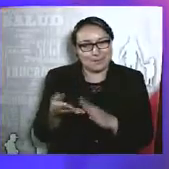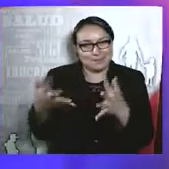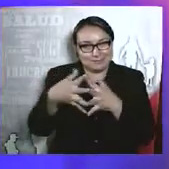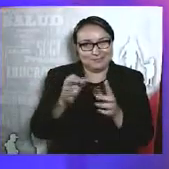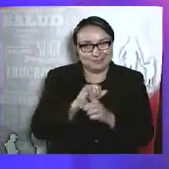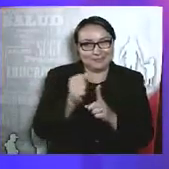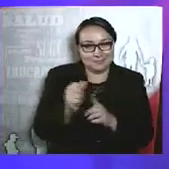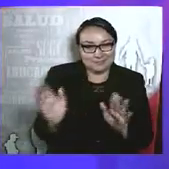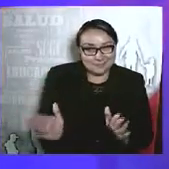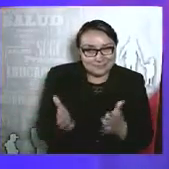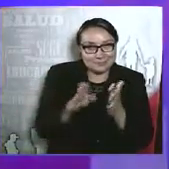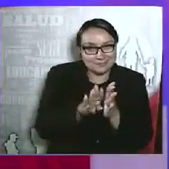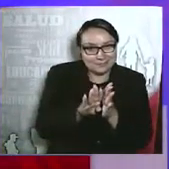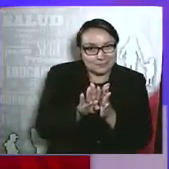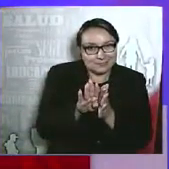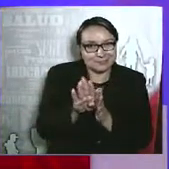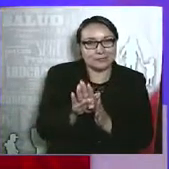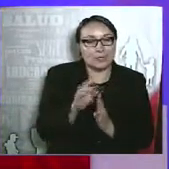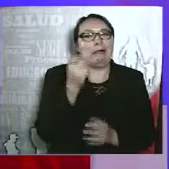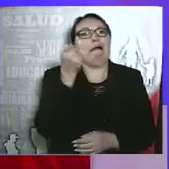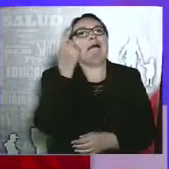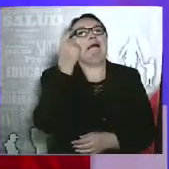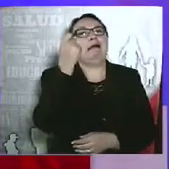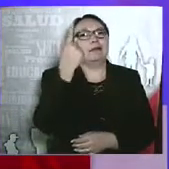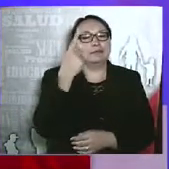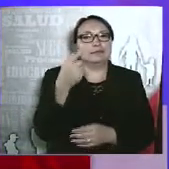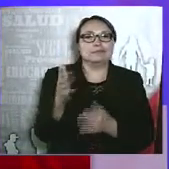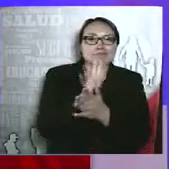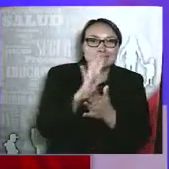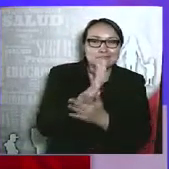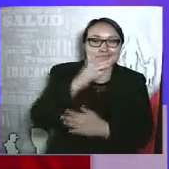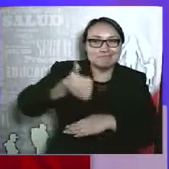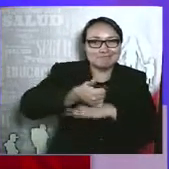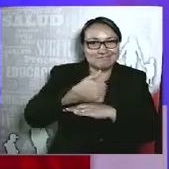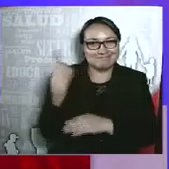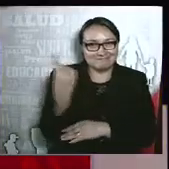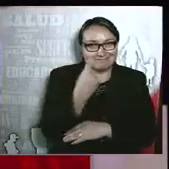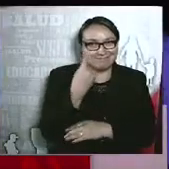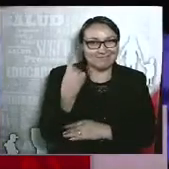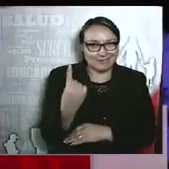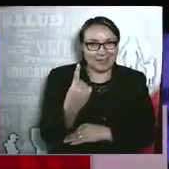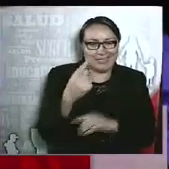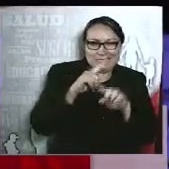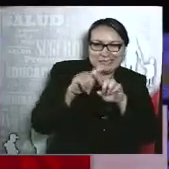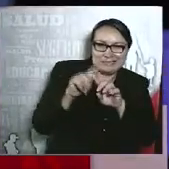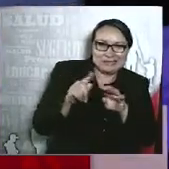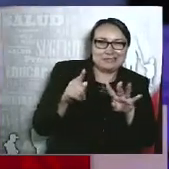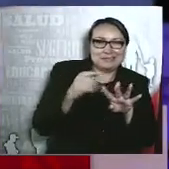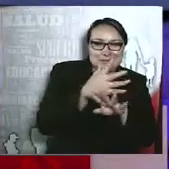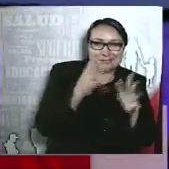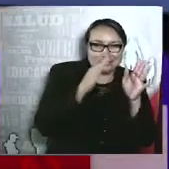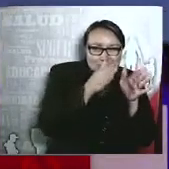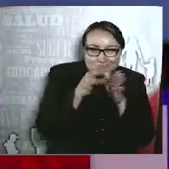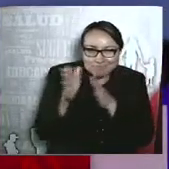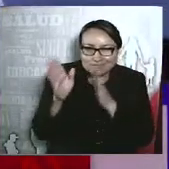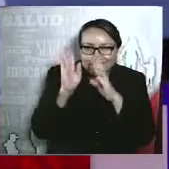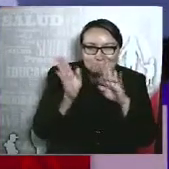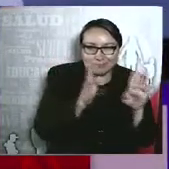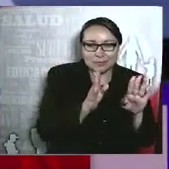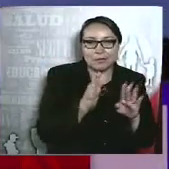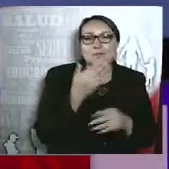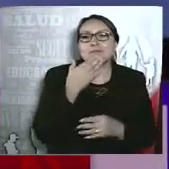nosotros entendemos ese avance, como lo contaba el director general, de una manera multidimensional. Esa primera dimensión, la dimensión